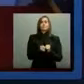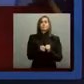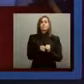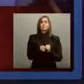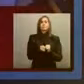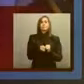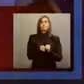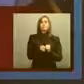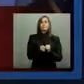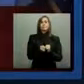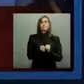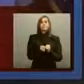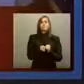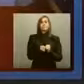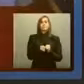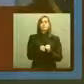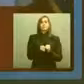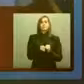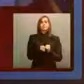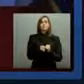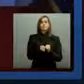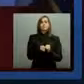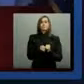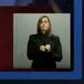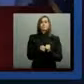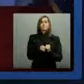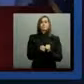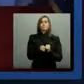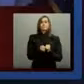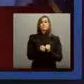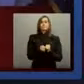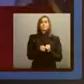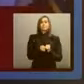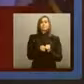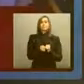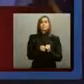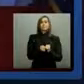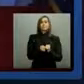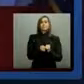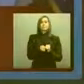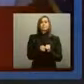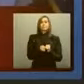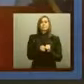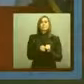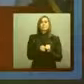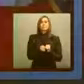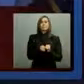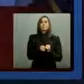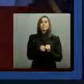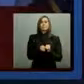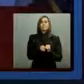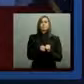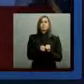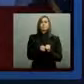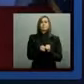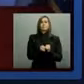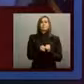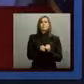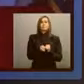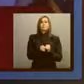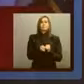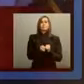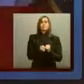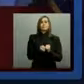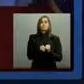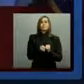dígale a este país sube empresarios de primera línea cuánto tienen de los productos que ha aumentado de